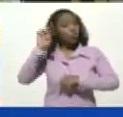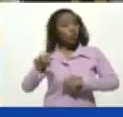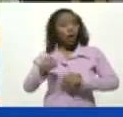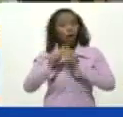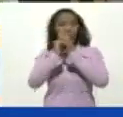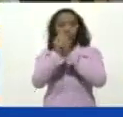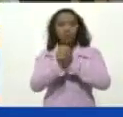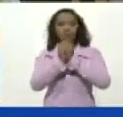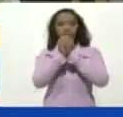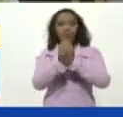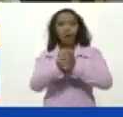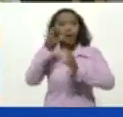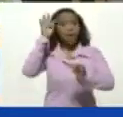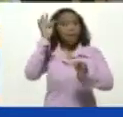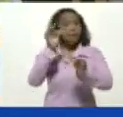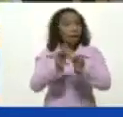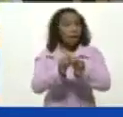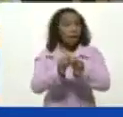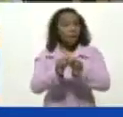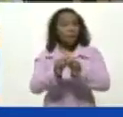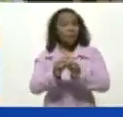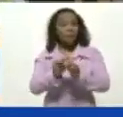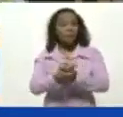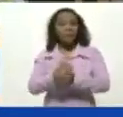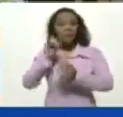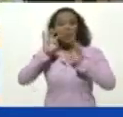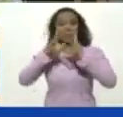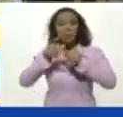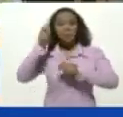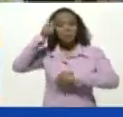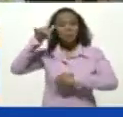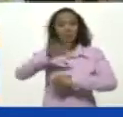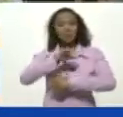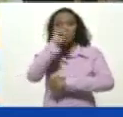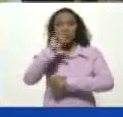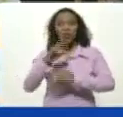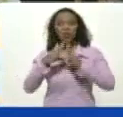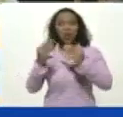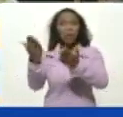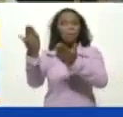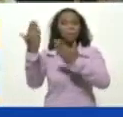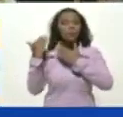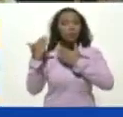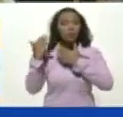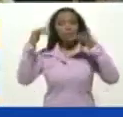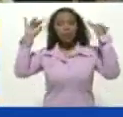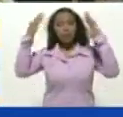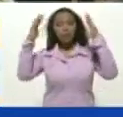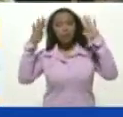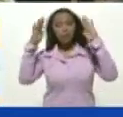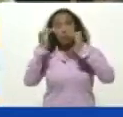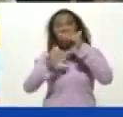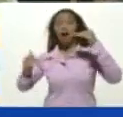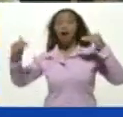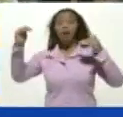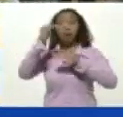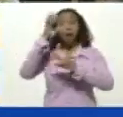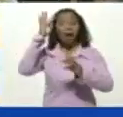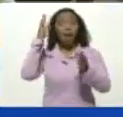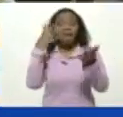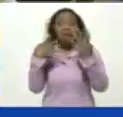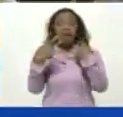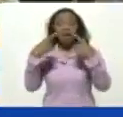oración, la fe. Y cuente el pueblo del Zulia con todo el apoyo para celebrar por lo más alto la Feria de